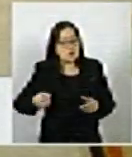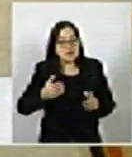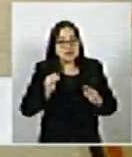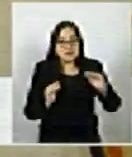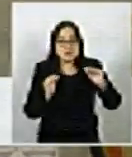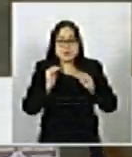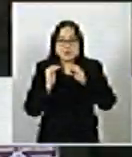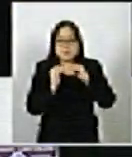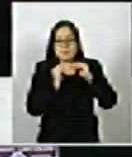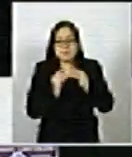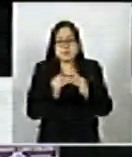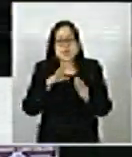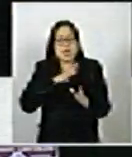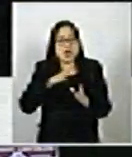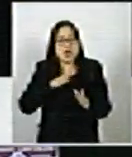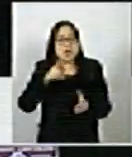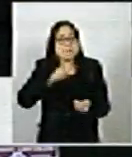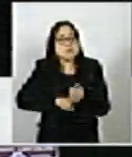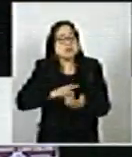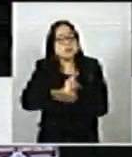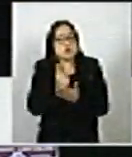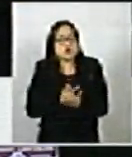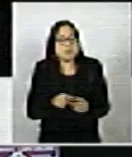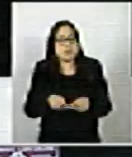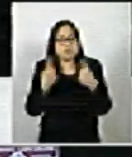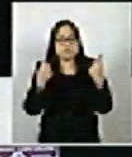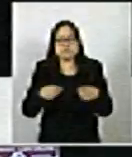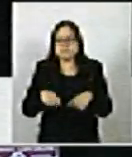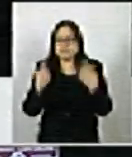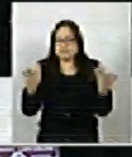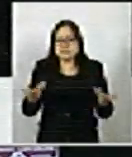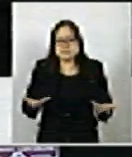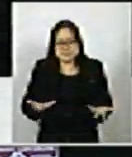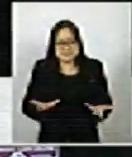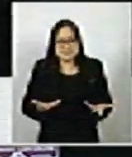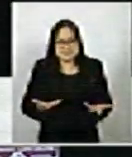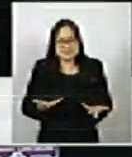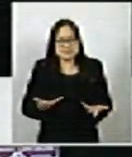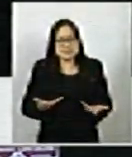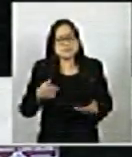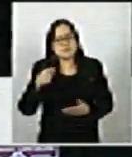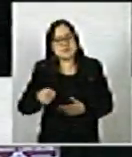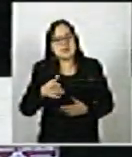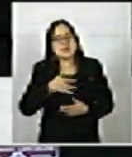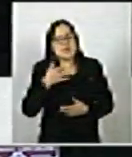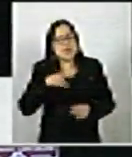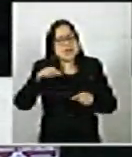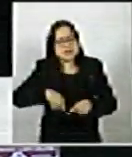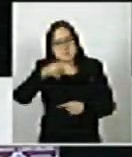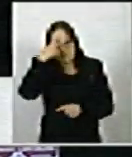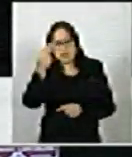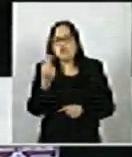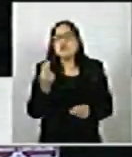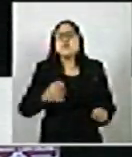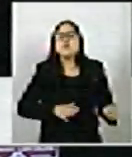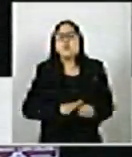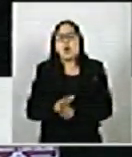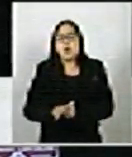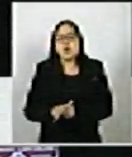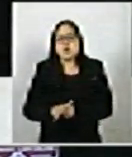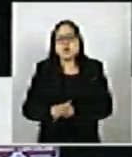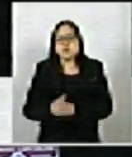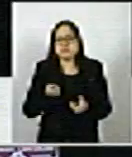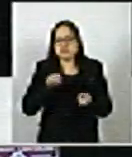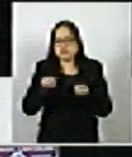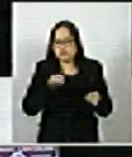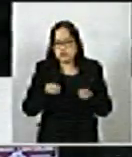política contraccionista si contraccionista pues que se necesite el país son contra el sionismo